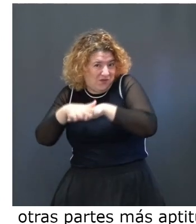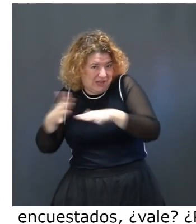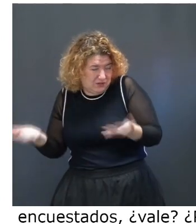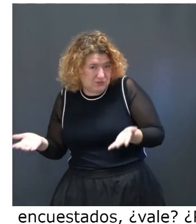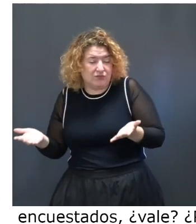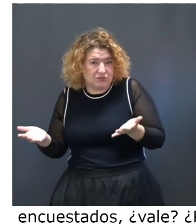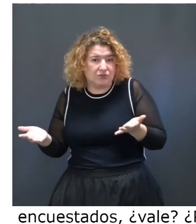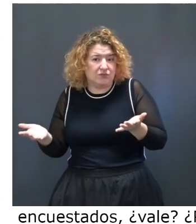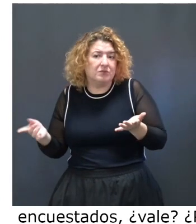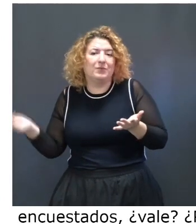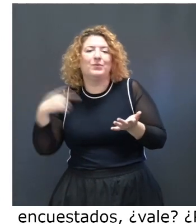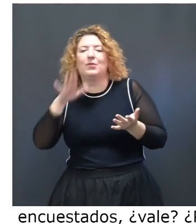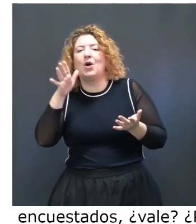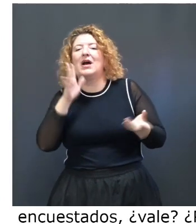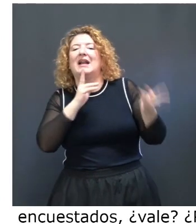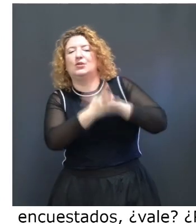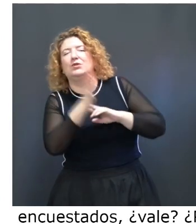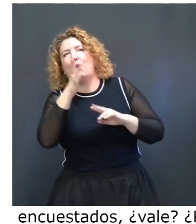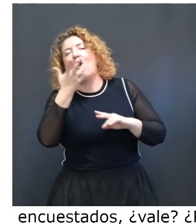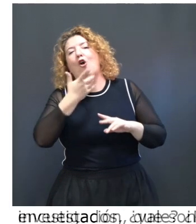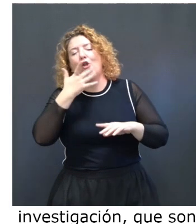contestan porque ya tienen como esta base, ¿no?